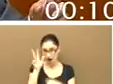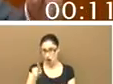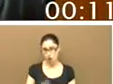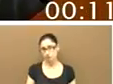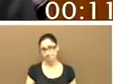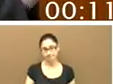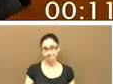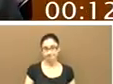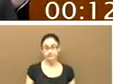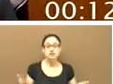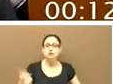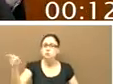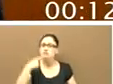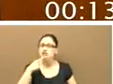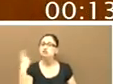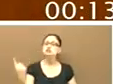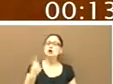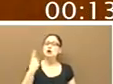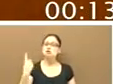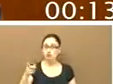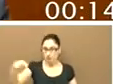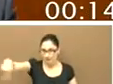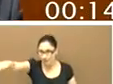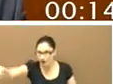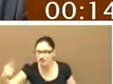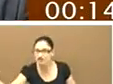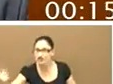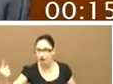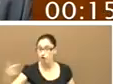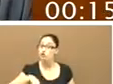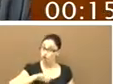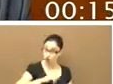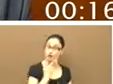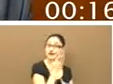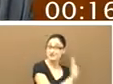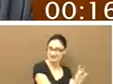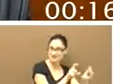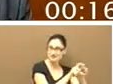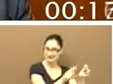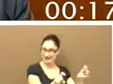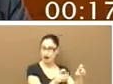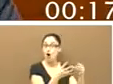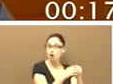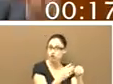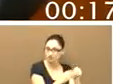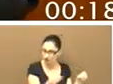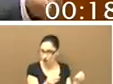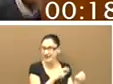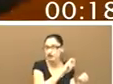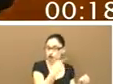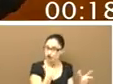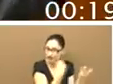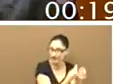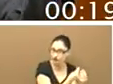usted los que están solo son ustedes nosotros estamos con los representantes empresariales con los consumidores y con todo el mundo los que